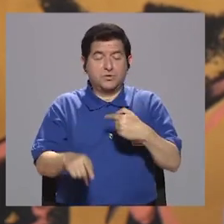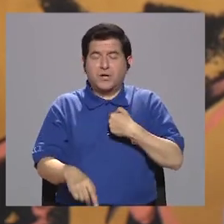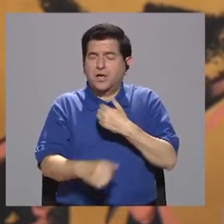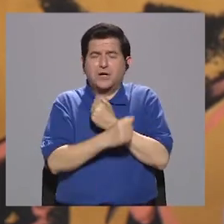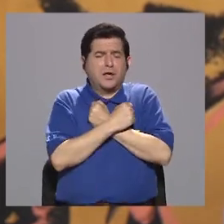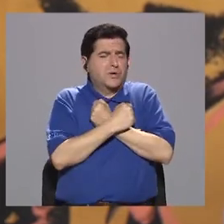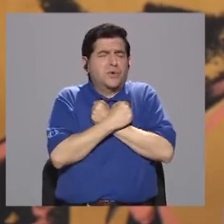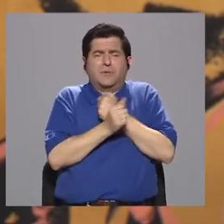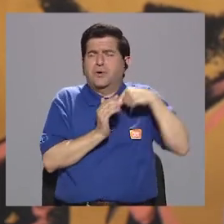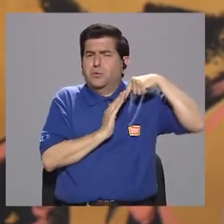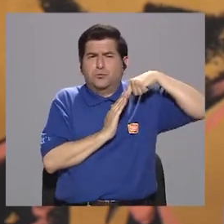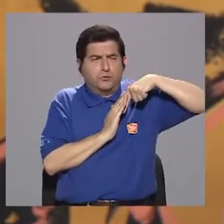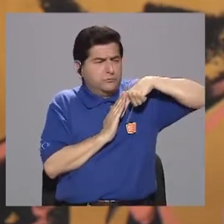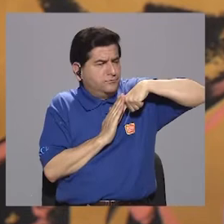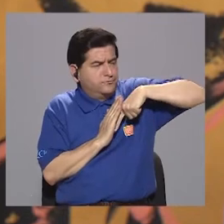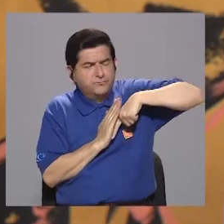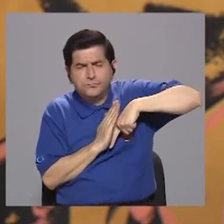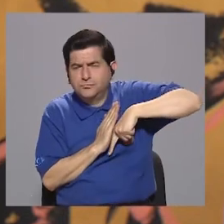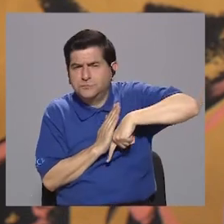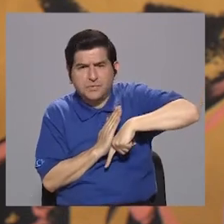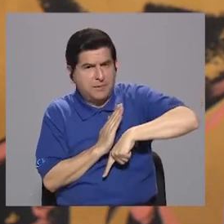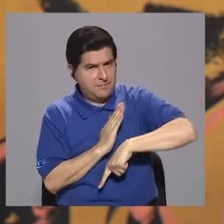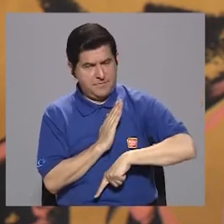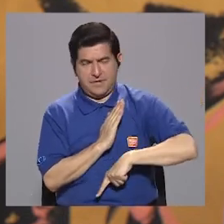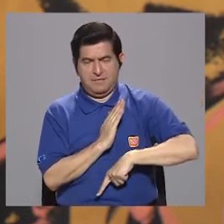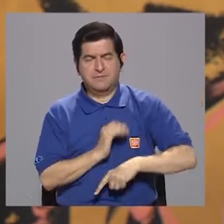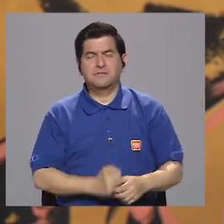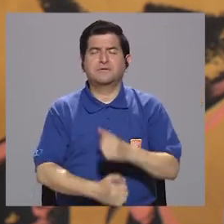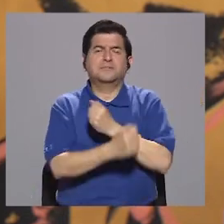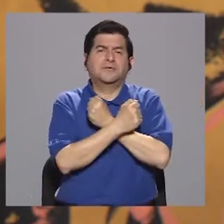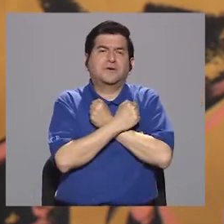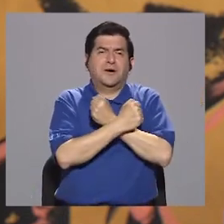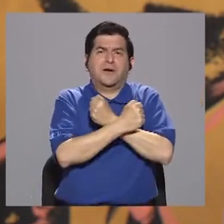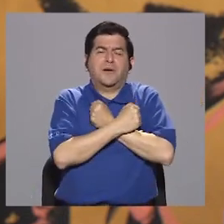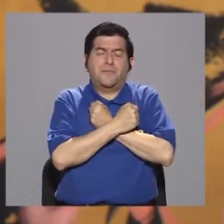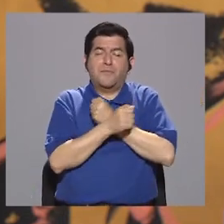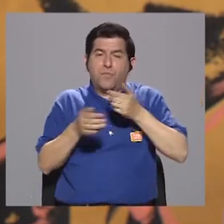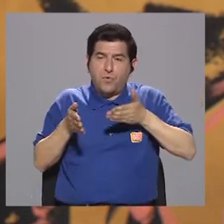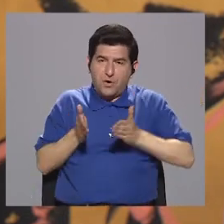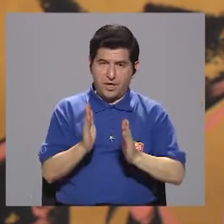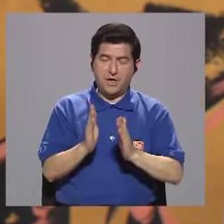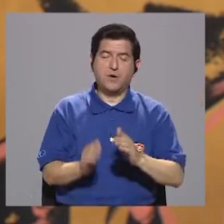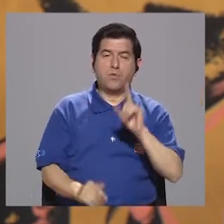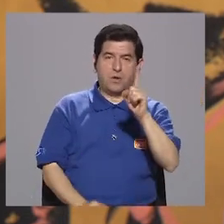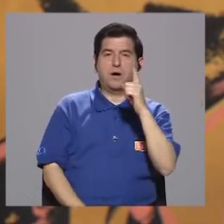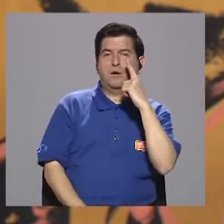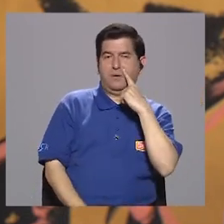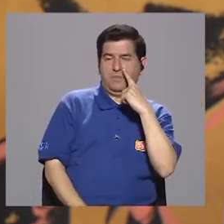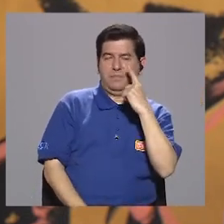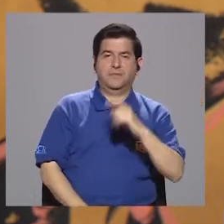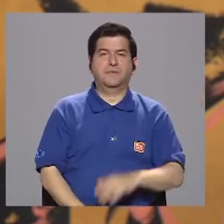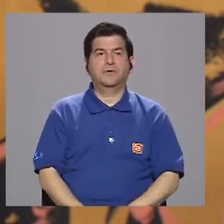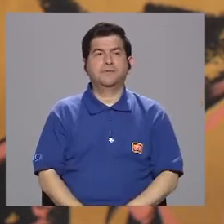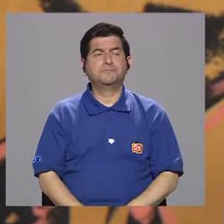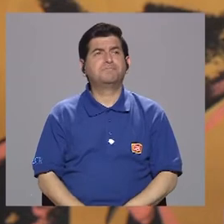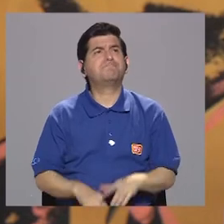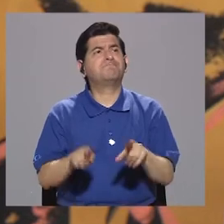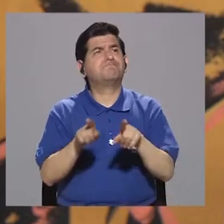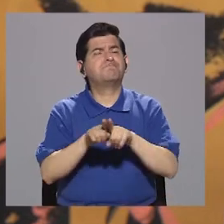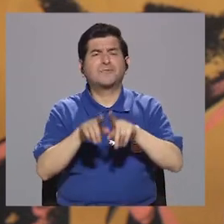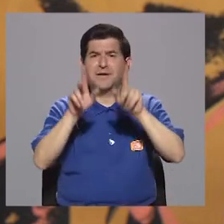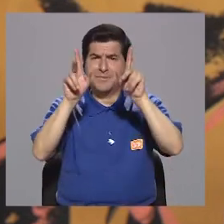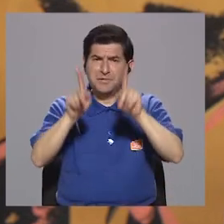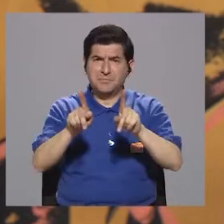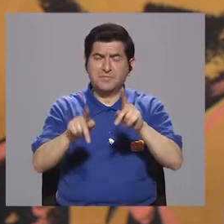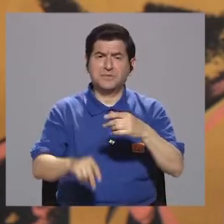quise entrañablemente con ese amor de hijo hacia padre, sino una